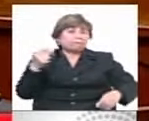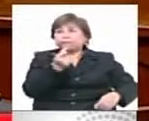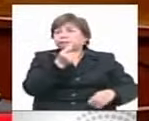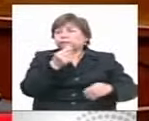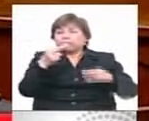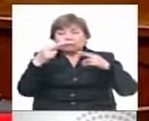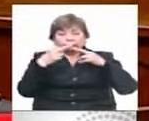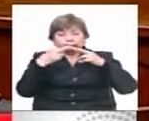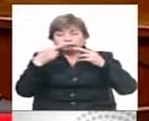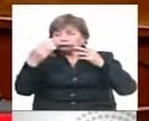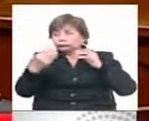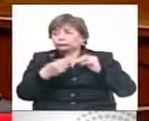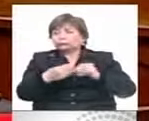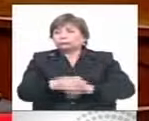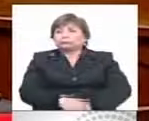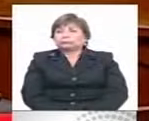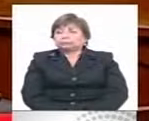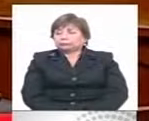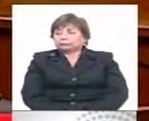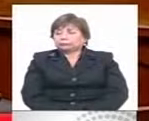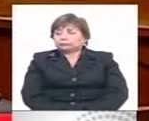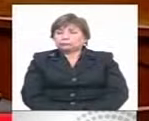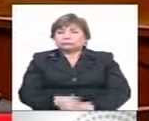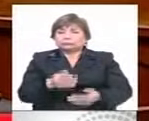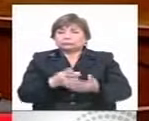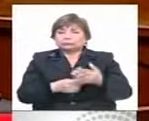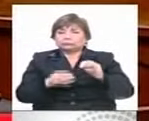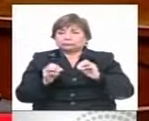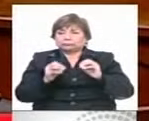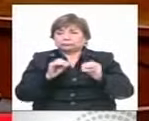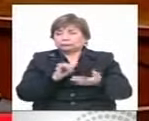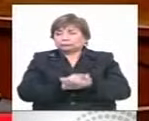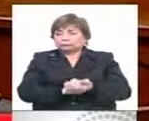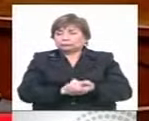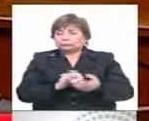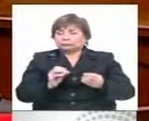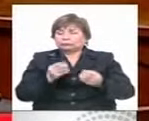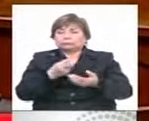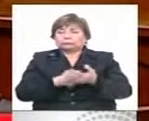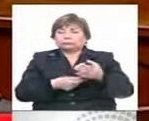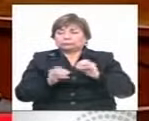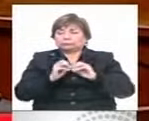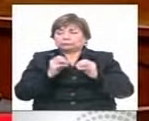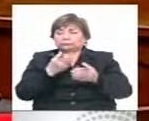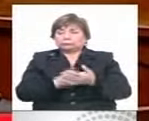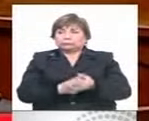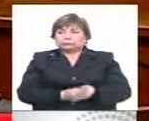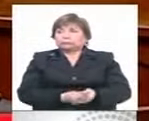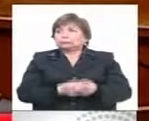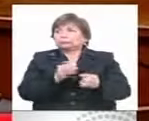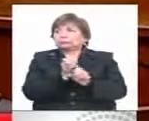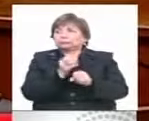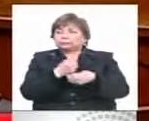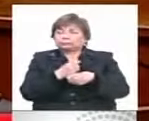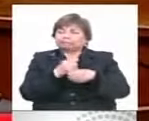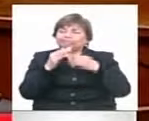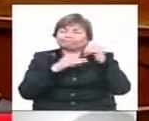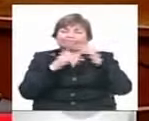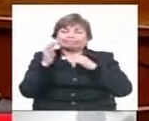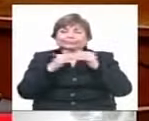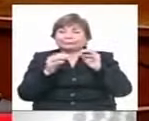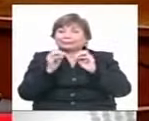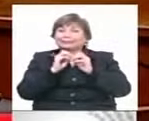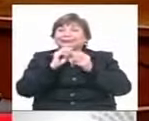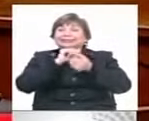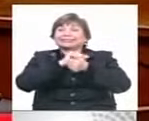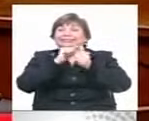las personas que requieran de alguna atención de emergencia o urgencia. Obras para reconstrucción con